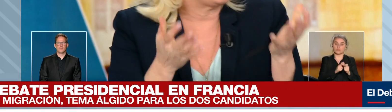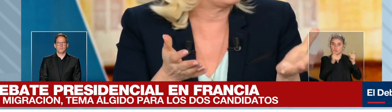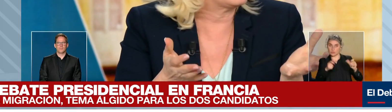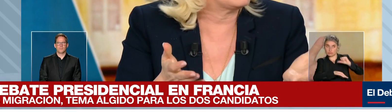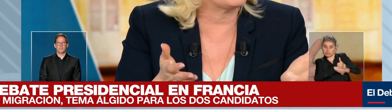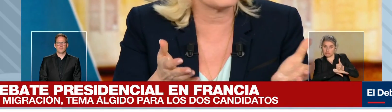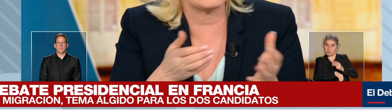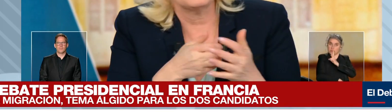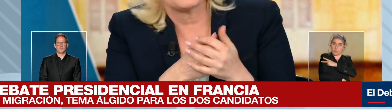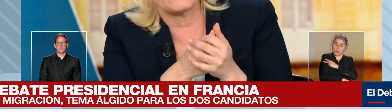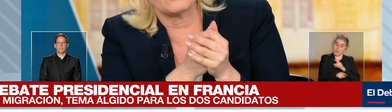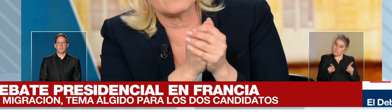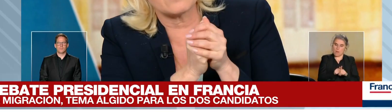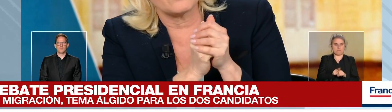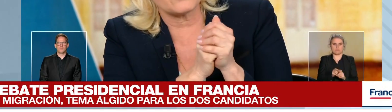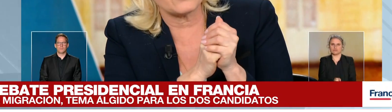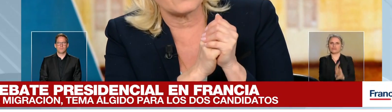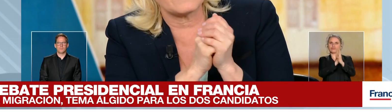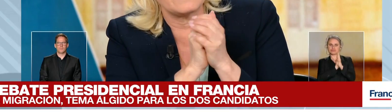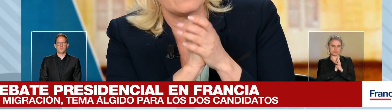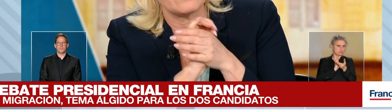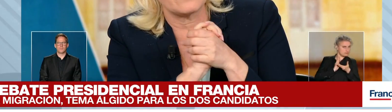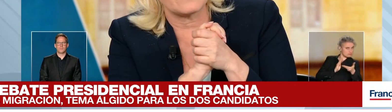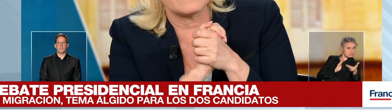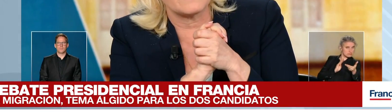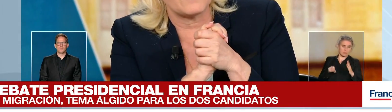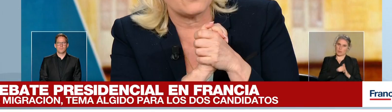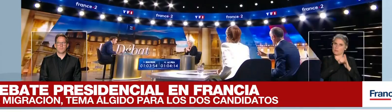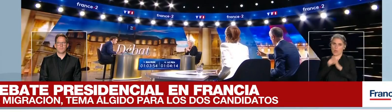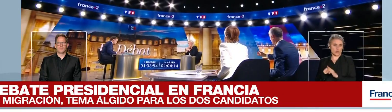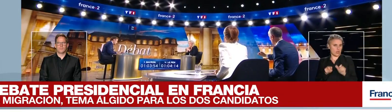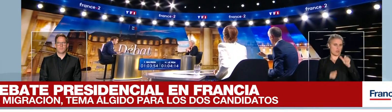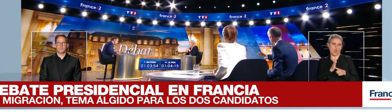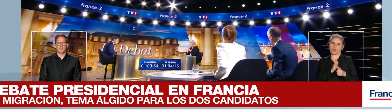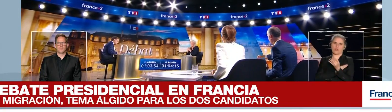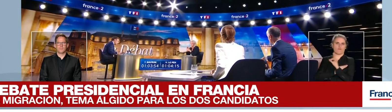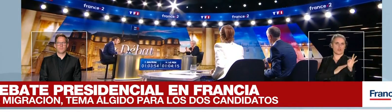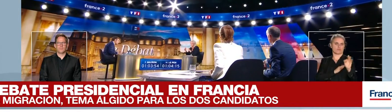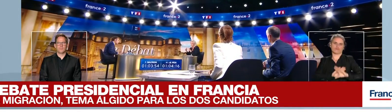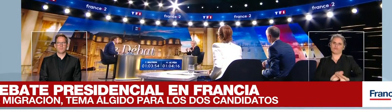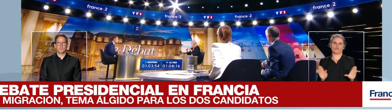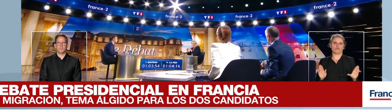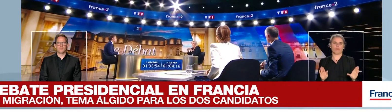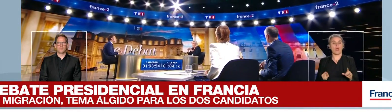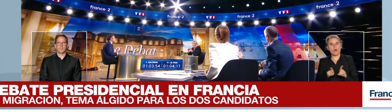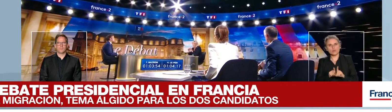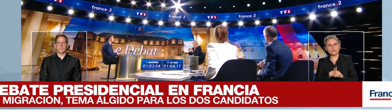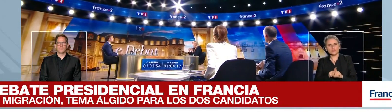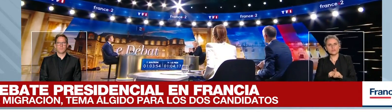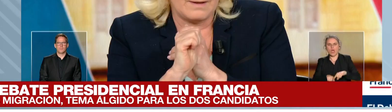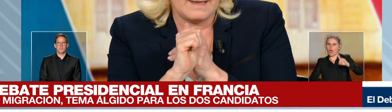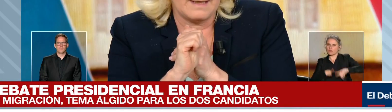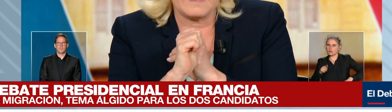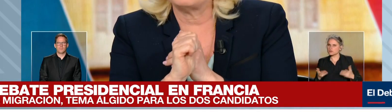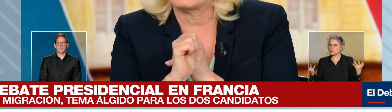los empresarios podrán darle a los franceses una prioridad en las contrataciones que hagan de empleados. También